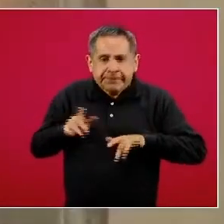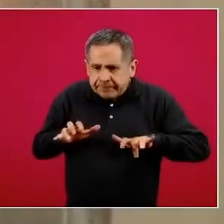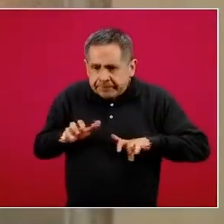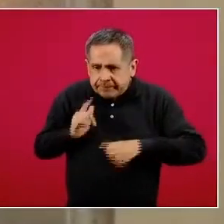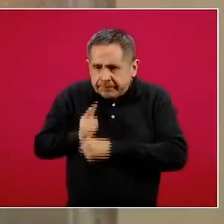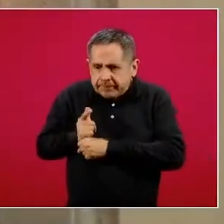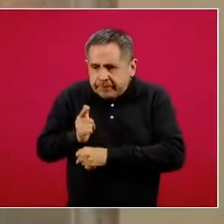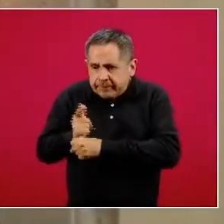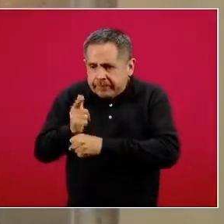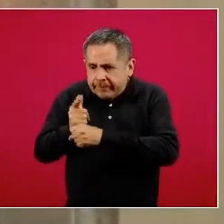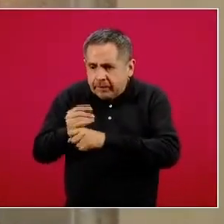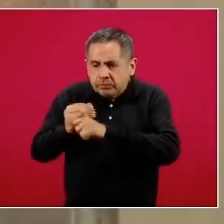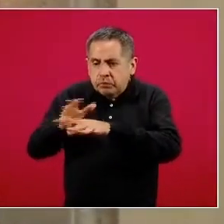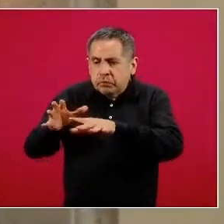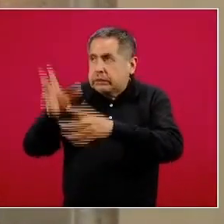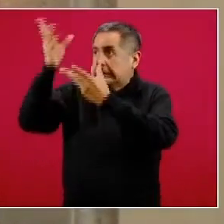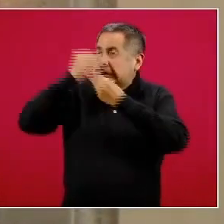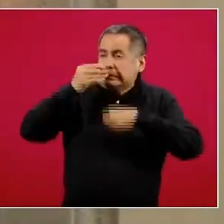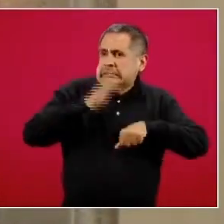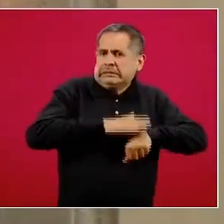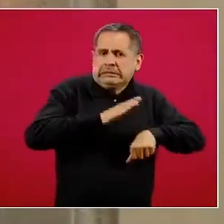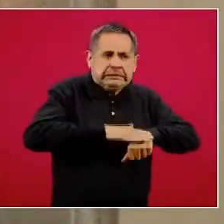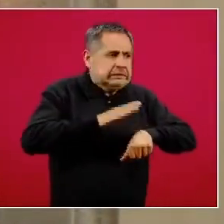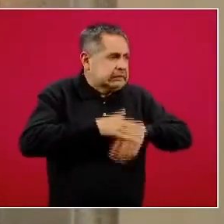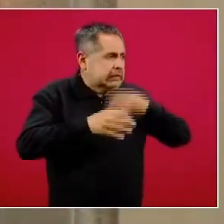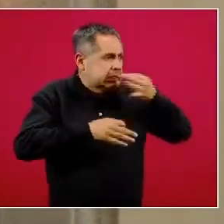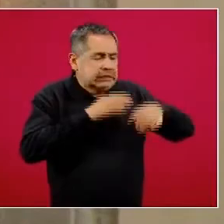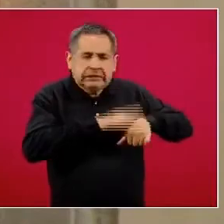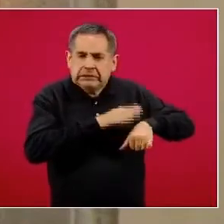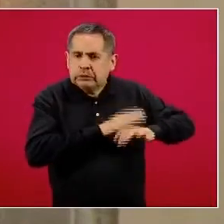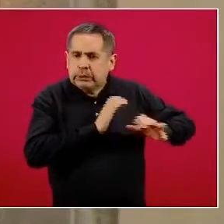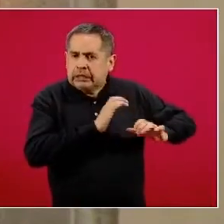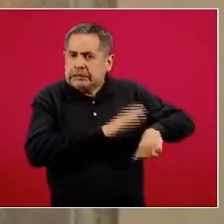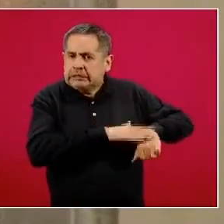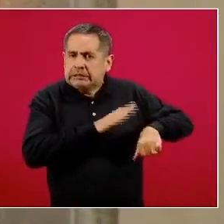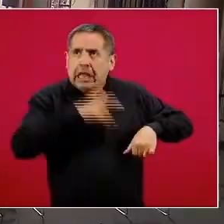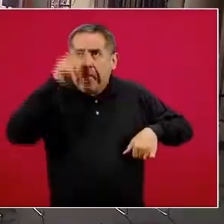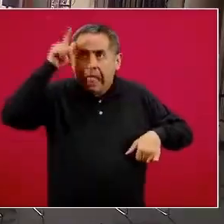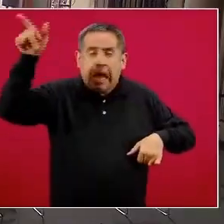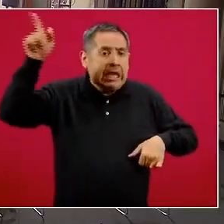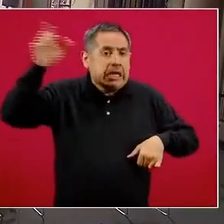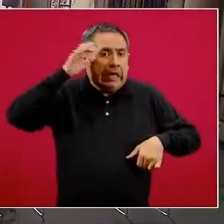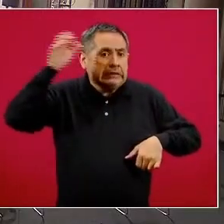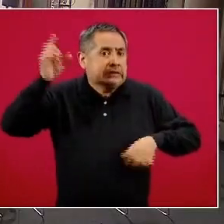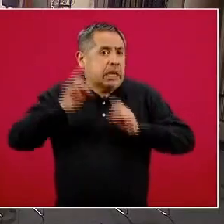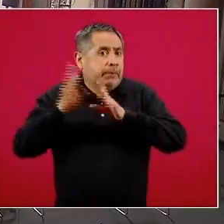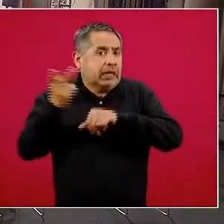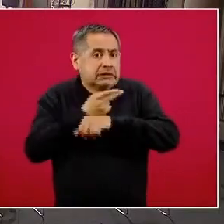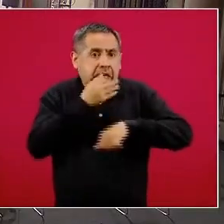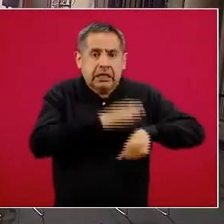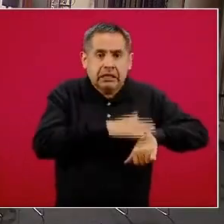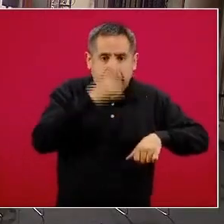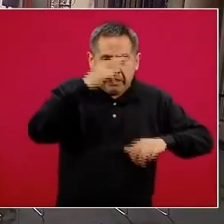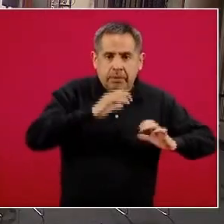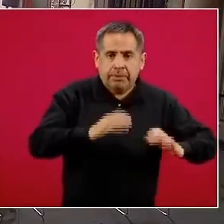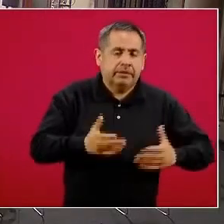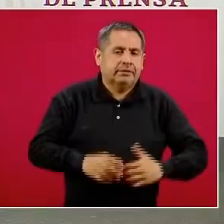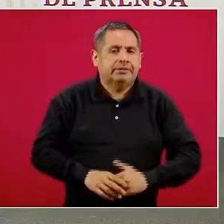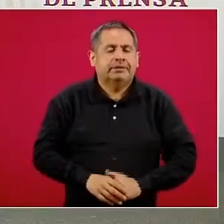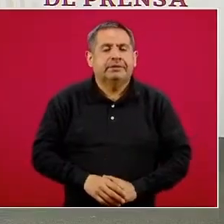nosotros detectamos esta información para generar una señal correspondiente de que algo estaba ocurriendo. La que sigue, por favor.